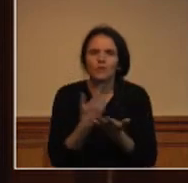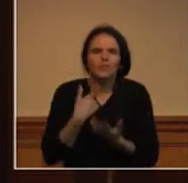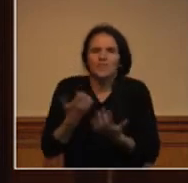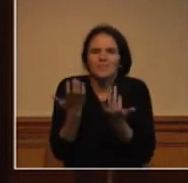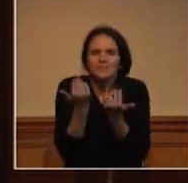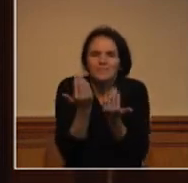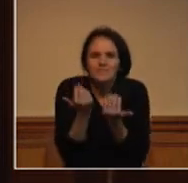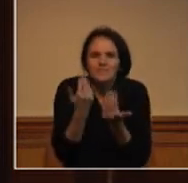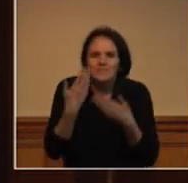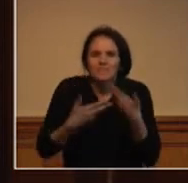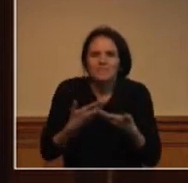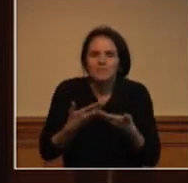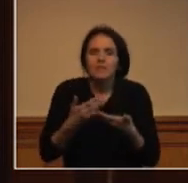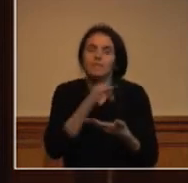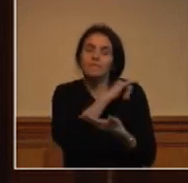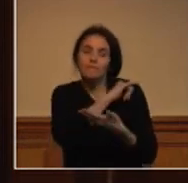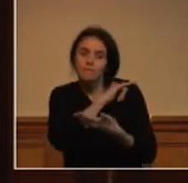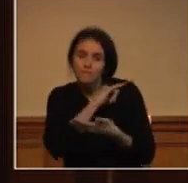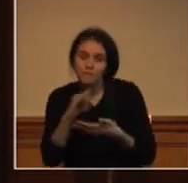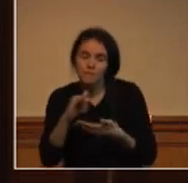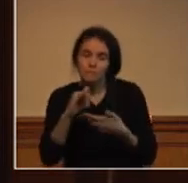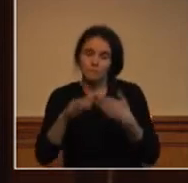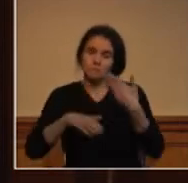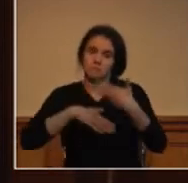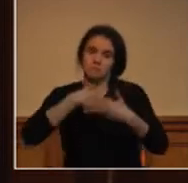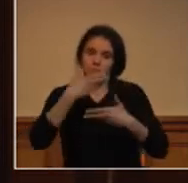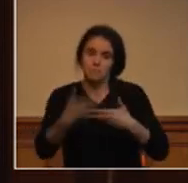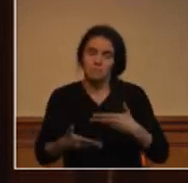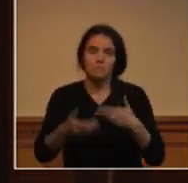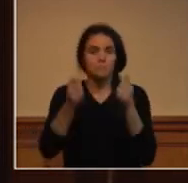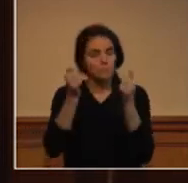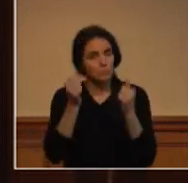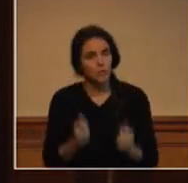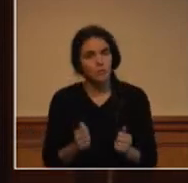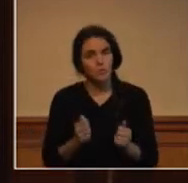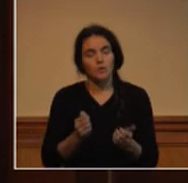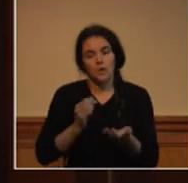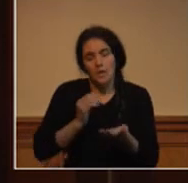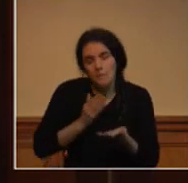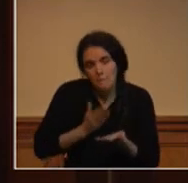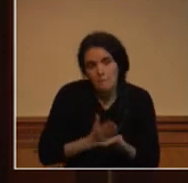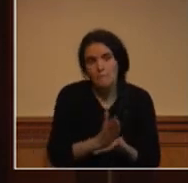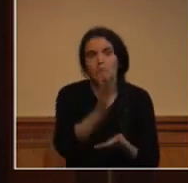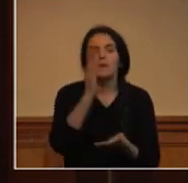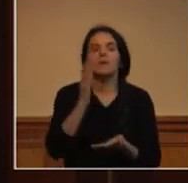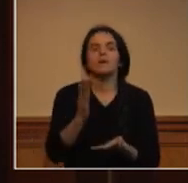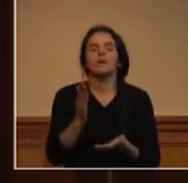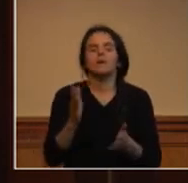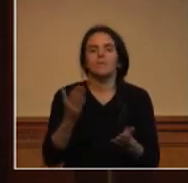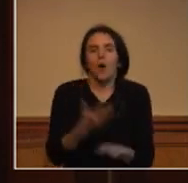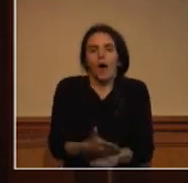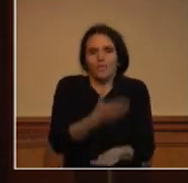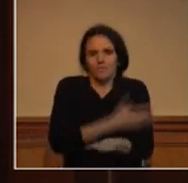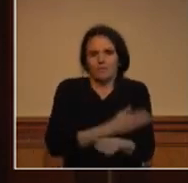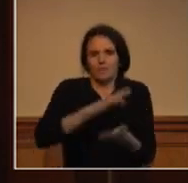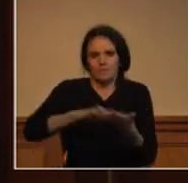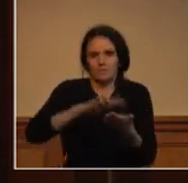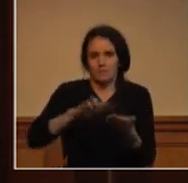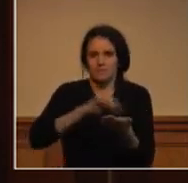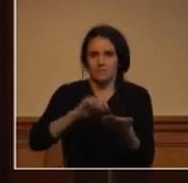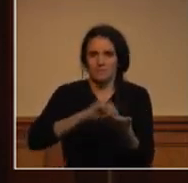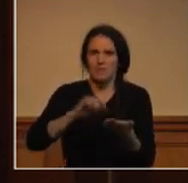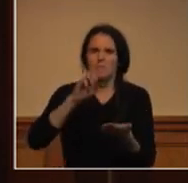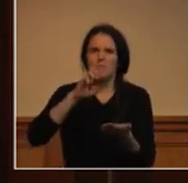necesita? Y veamos qué tanto será posible impulsar el desarrollo de los precursores lectores a través de